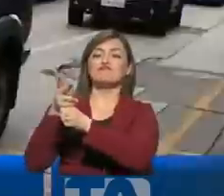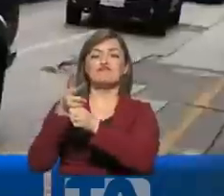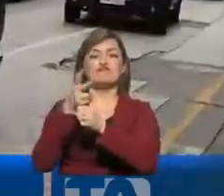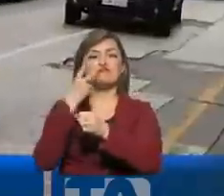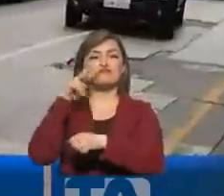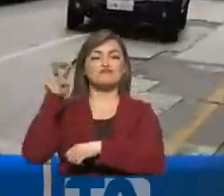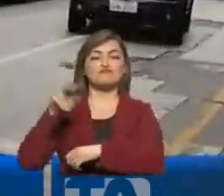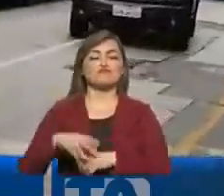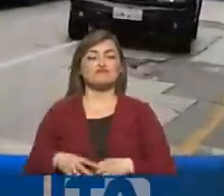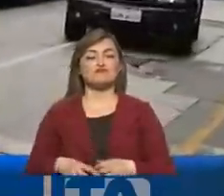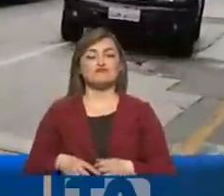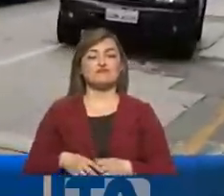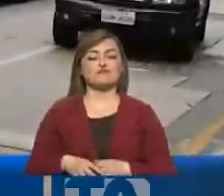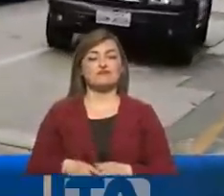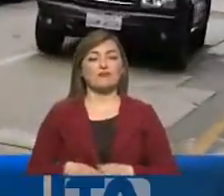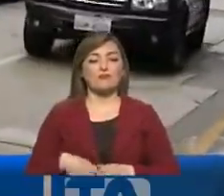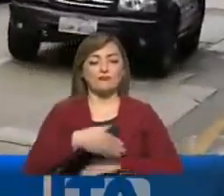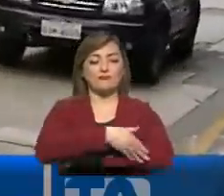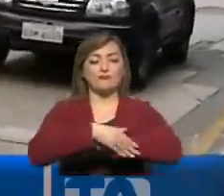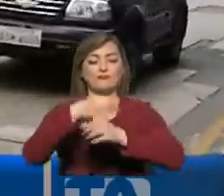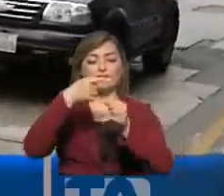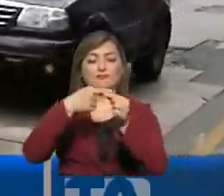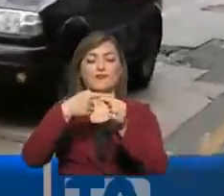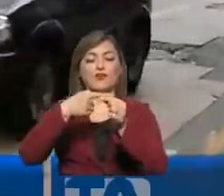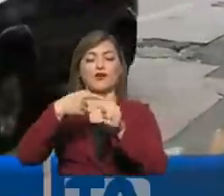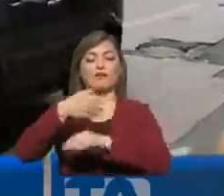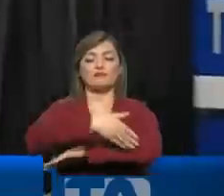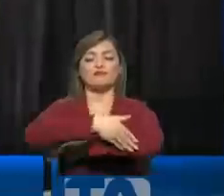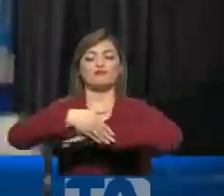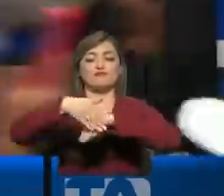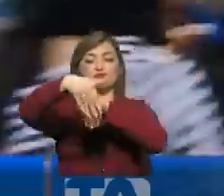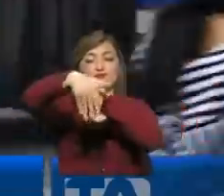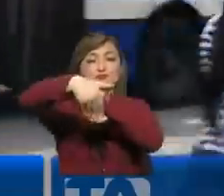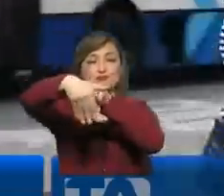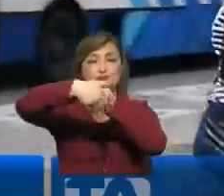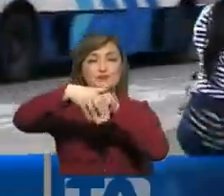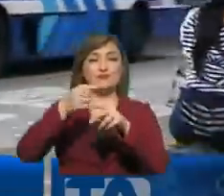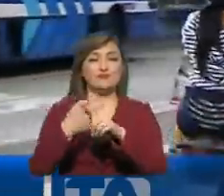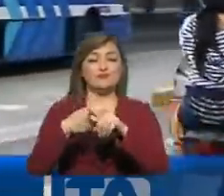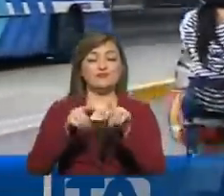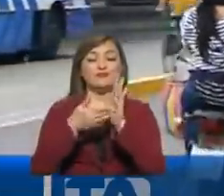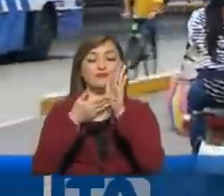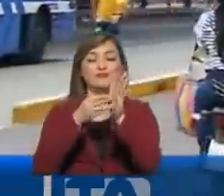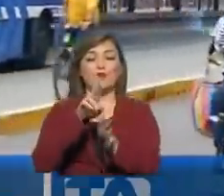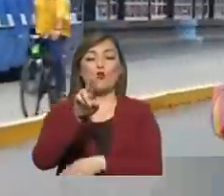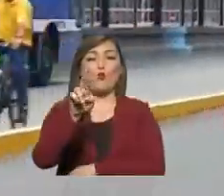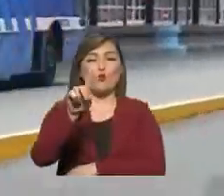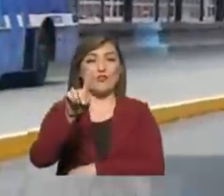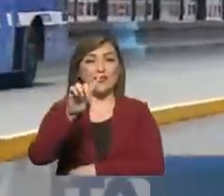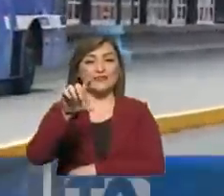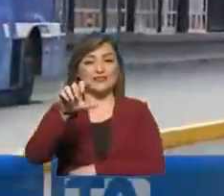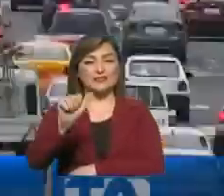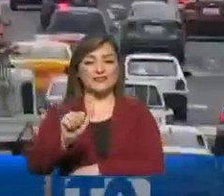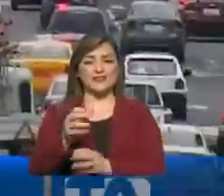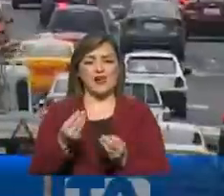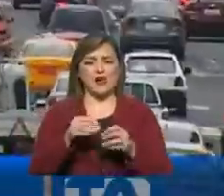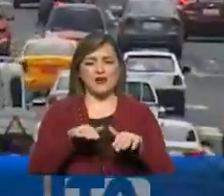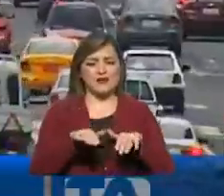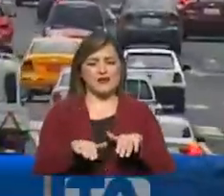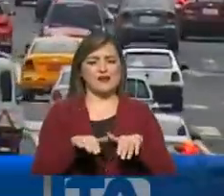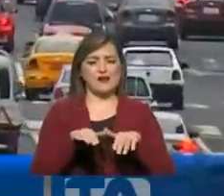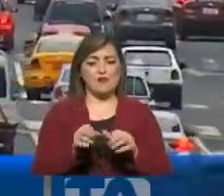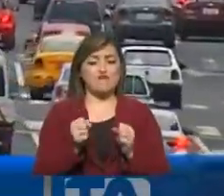fue el panorama en algunas como la avenida Quito, la avenida Machala, también en otros sectores como Urdesa. Intenso tráfico